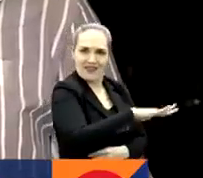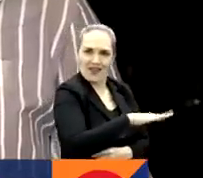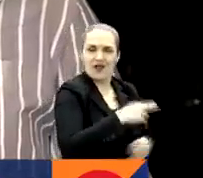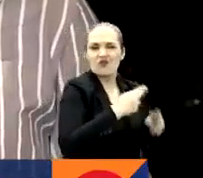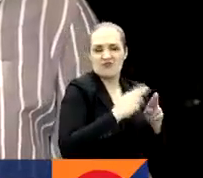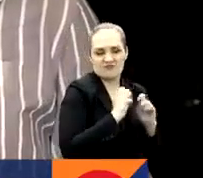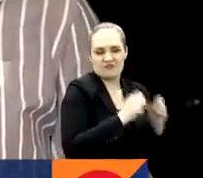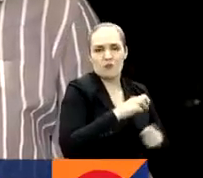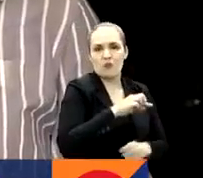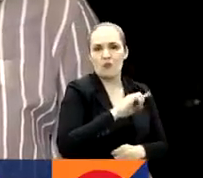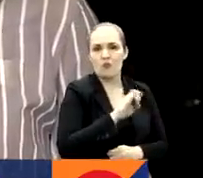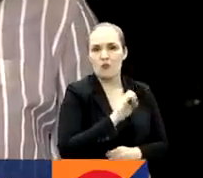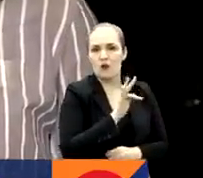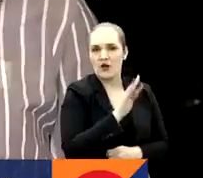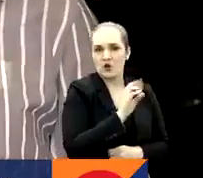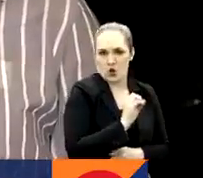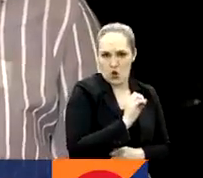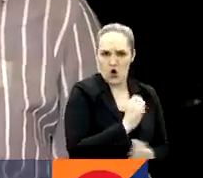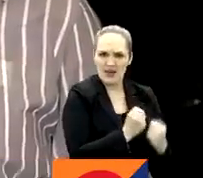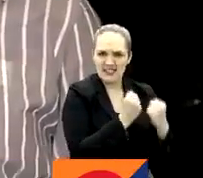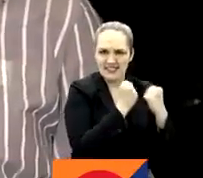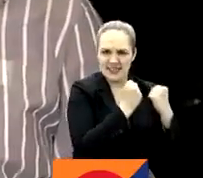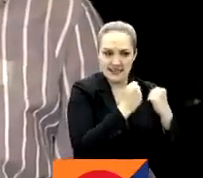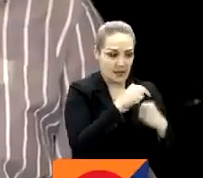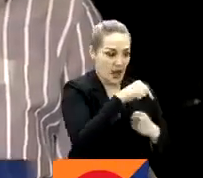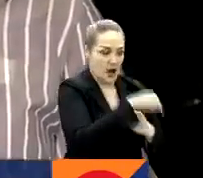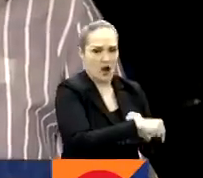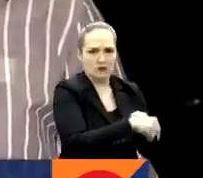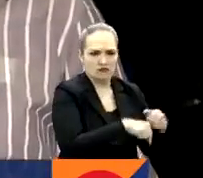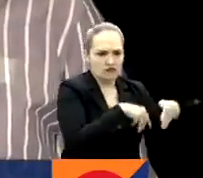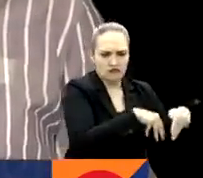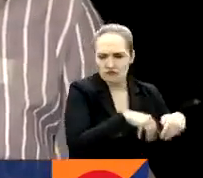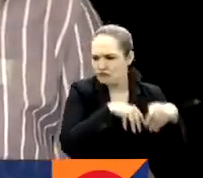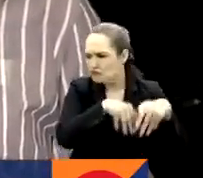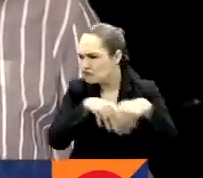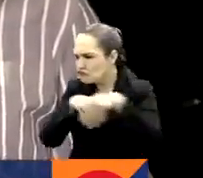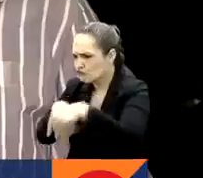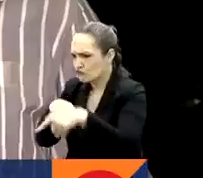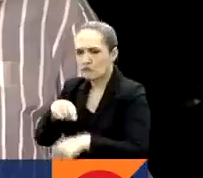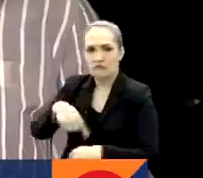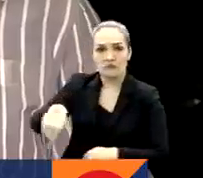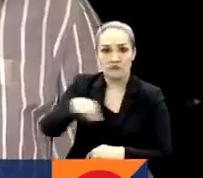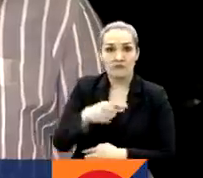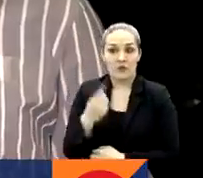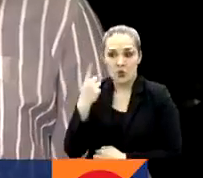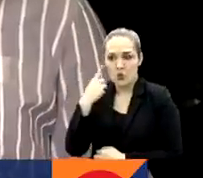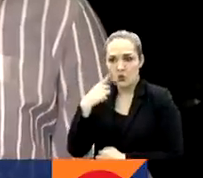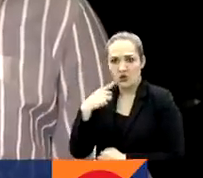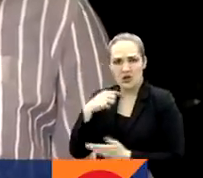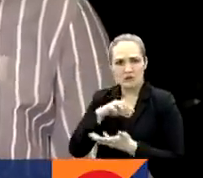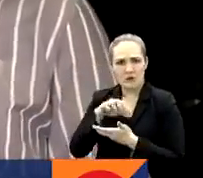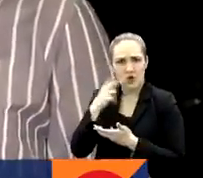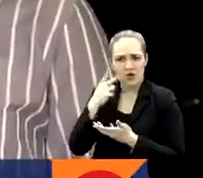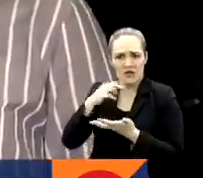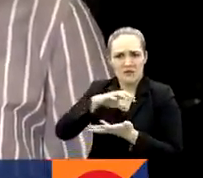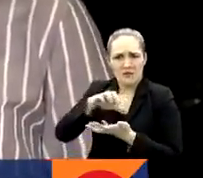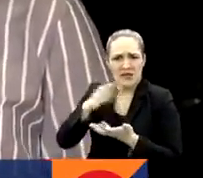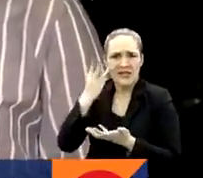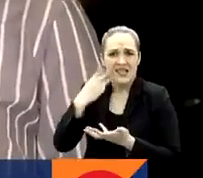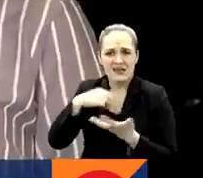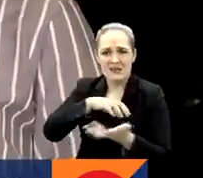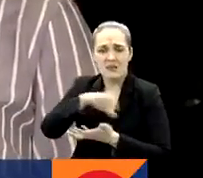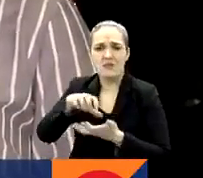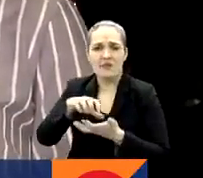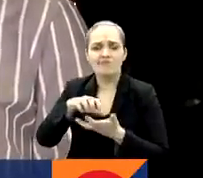Resistencia. Las autoridades han hecho un balance sobre la situación que se presentó en los tres días de desórdenes. Se está hablando de 10 personas